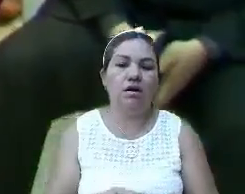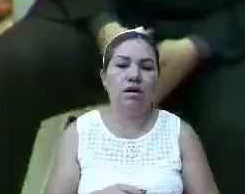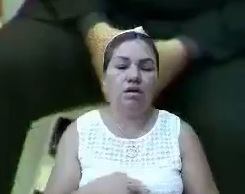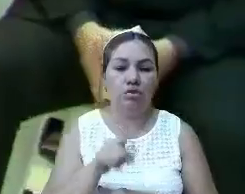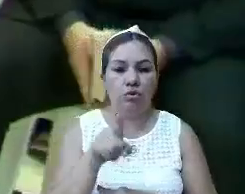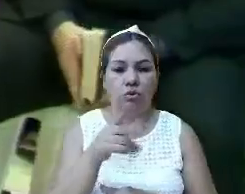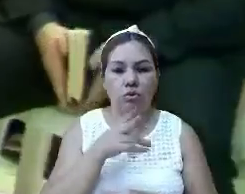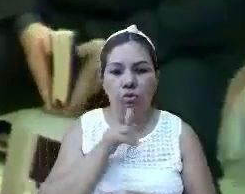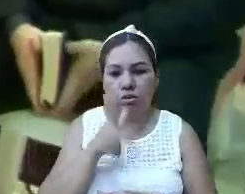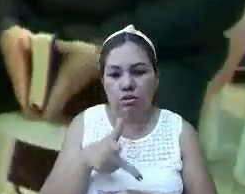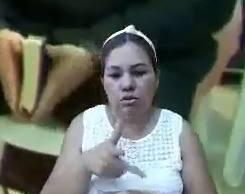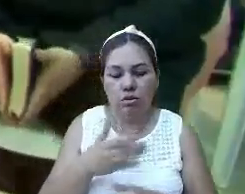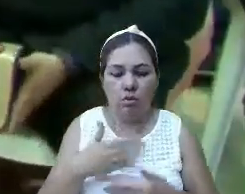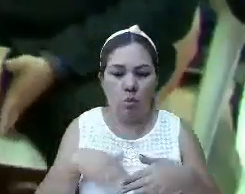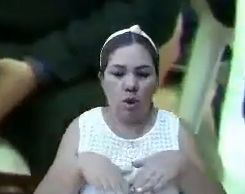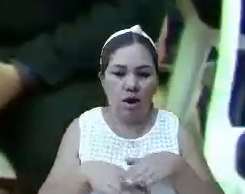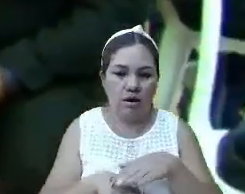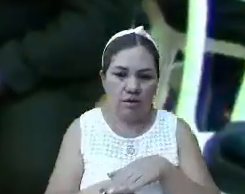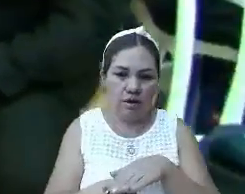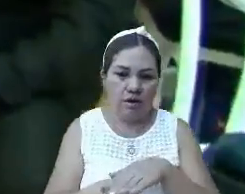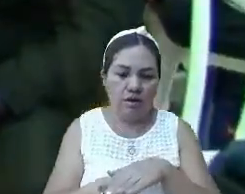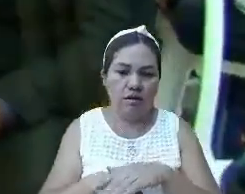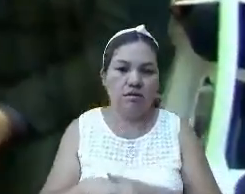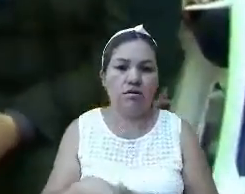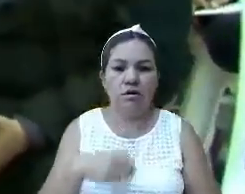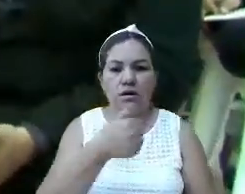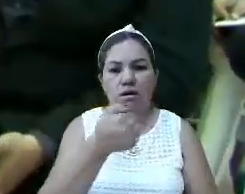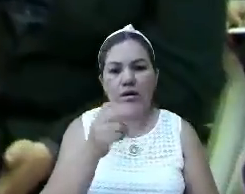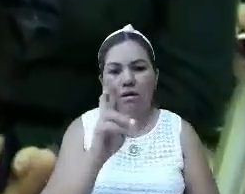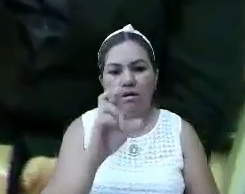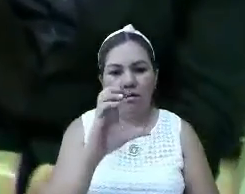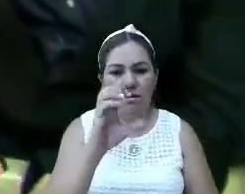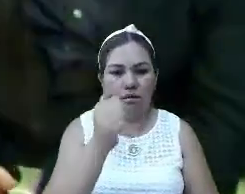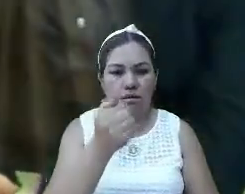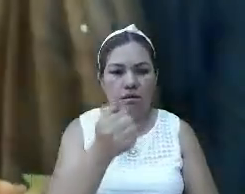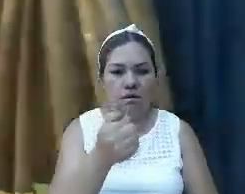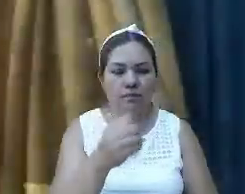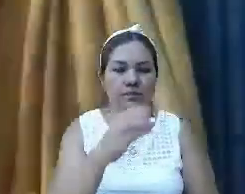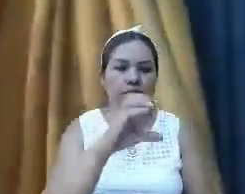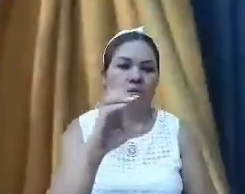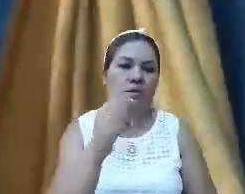Meter a nuestros hijos dentro del arca y calafatearlo.